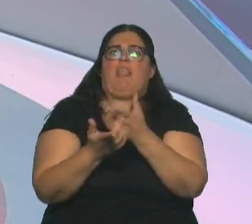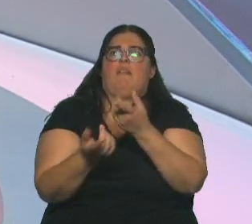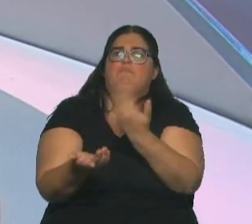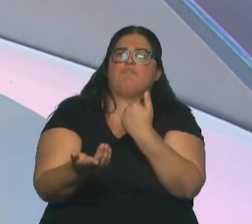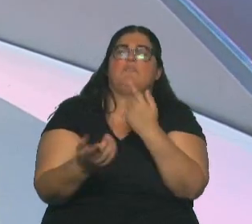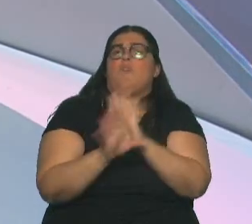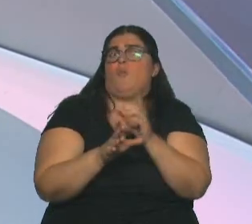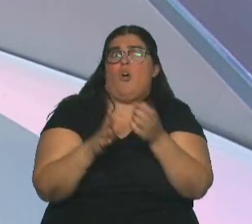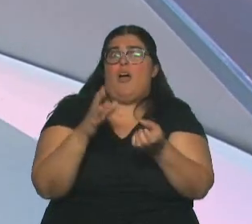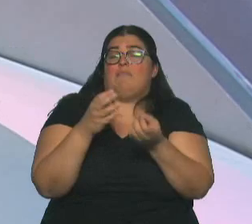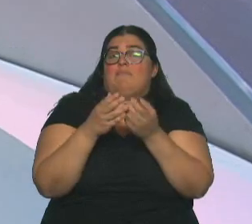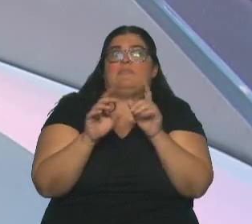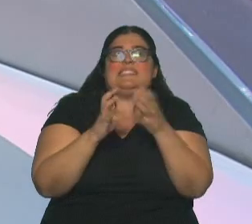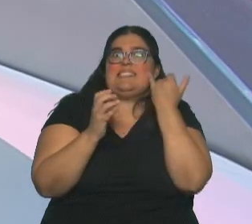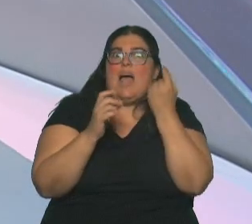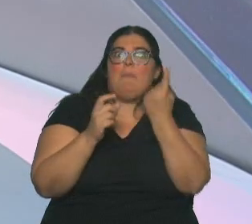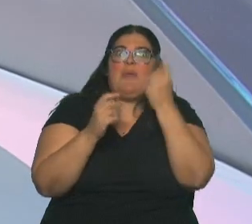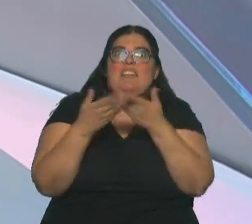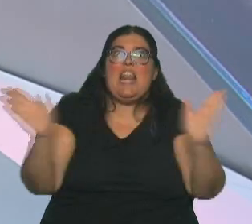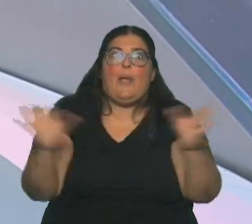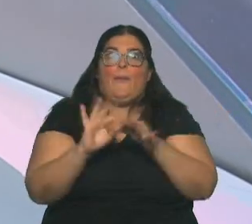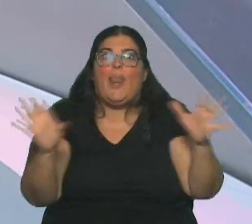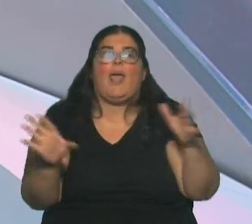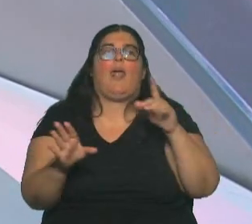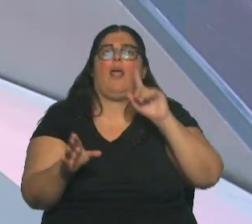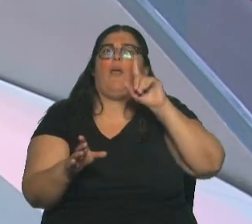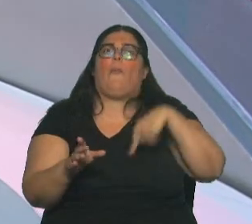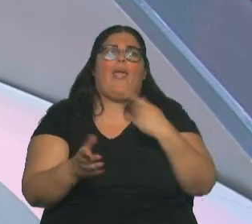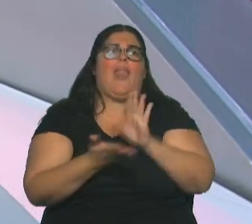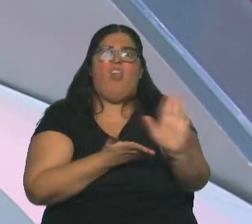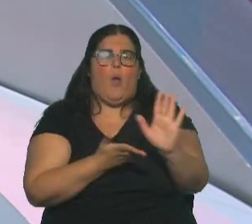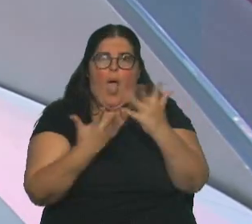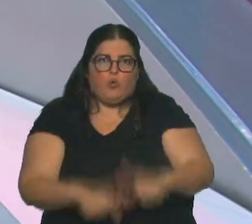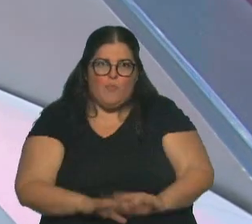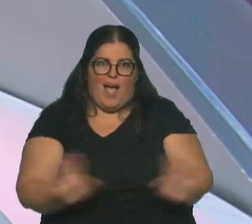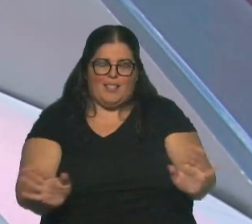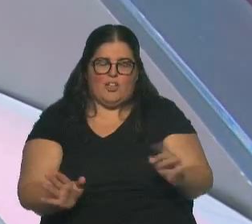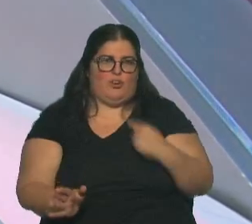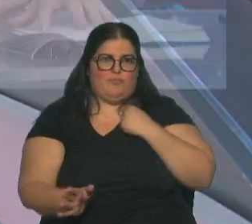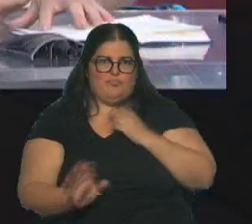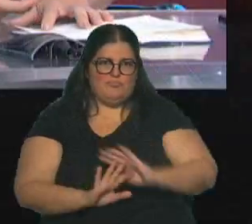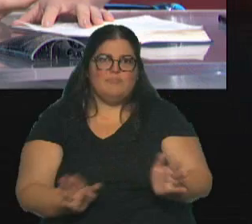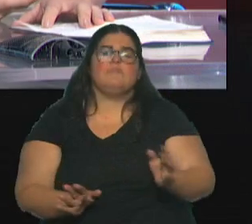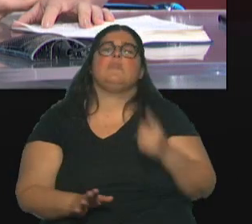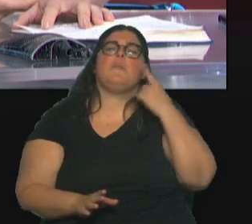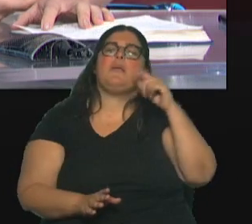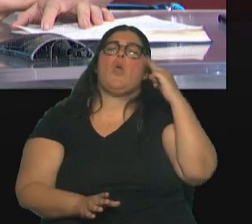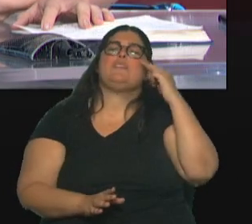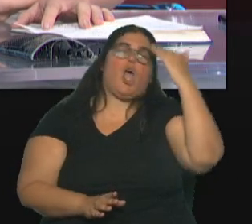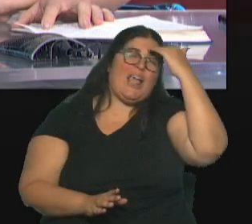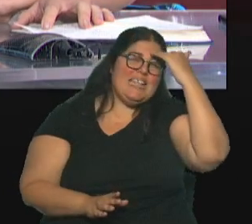una dependencia económica internacional muy fuerte. Y sumaría además que en 1915 fue intervenido por